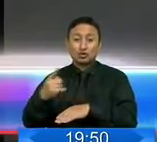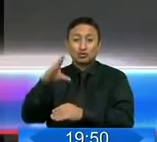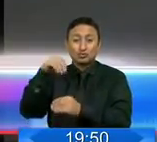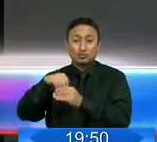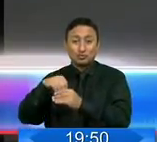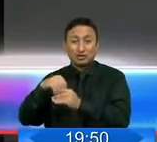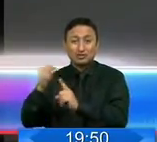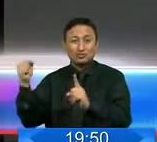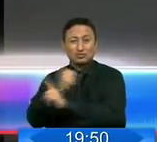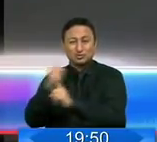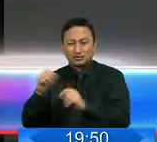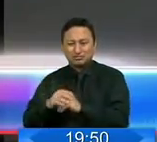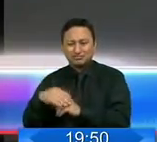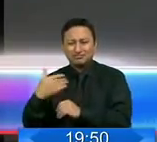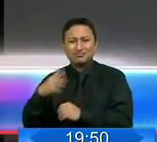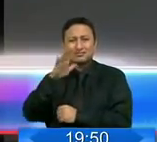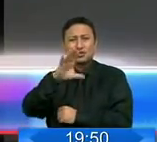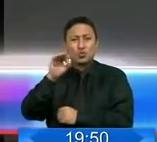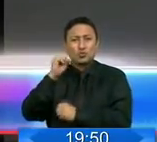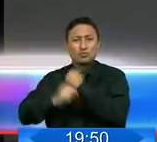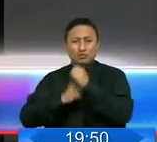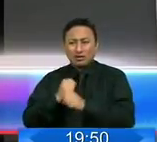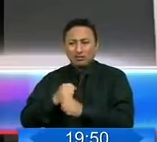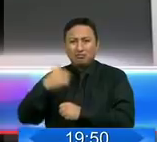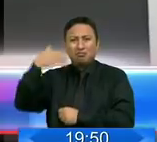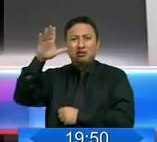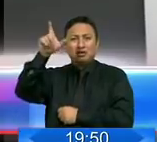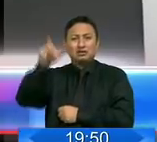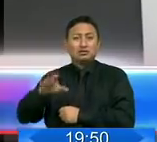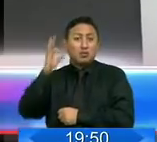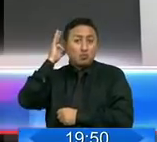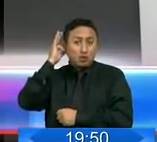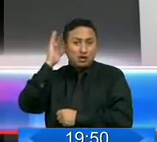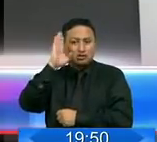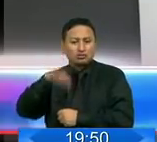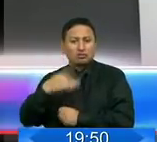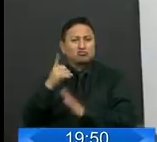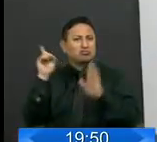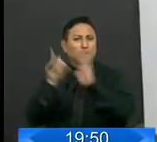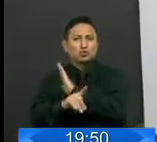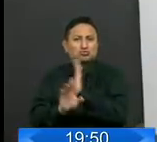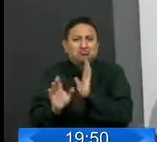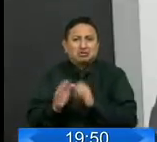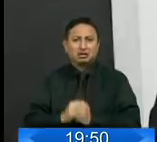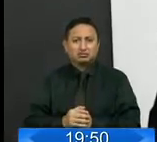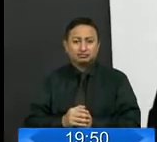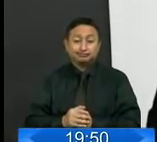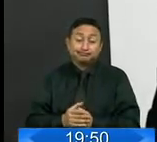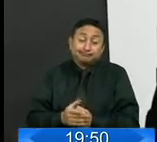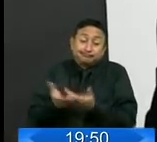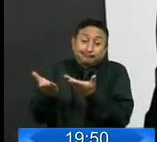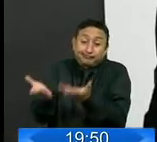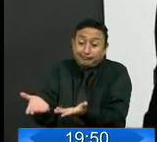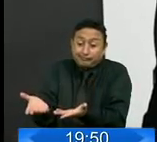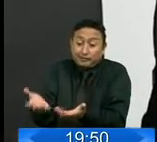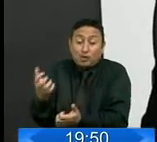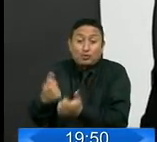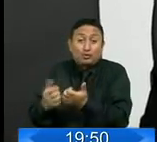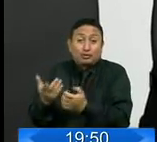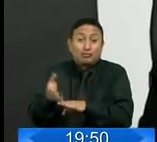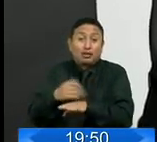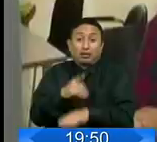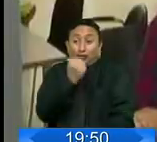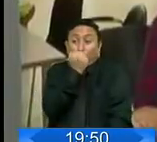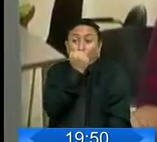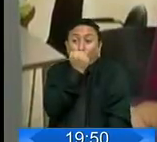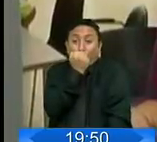de 50 años de esta ciudadana, quien jamás se atrevió a denunciarlo, ¿no? Y miren las consecuencias por no haberla denunciado por más de 50 años,